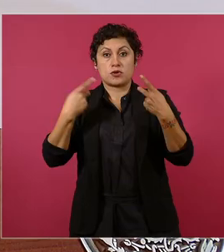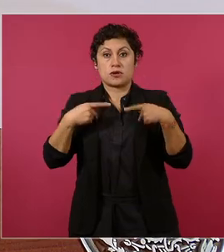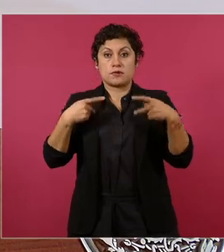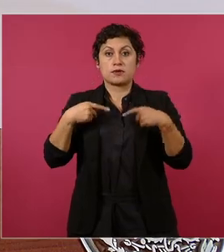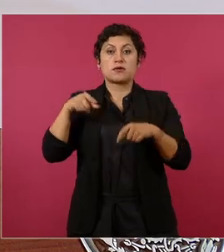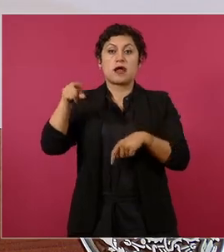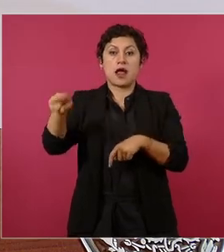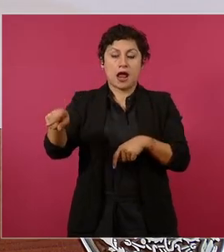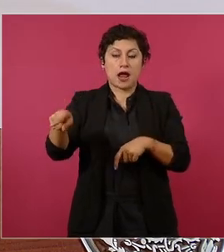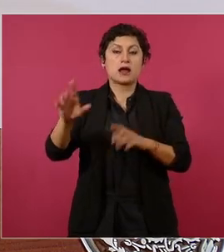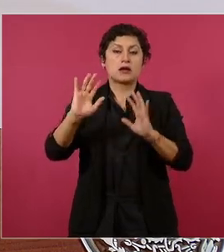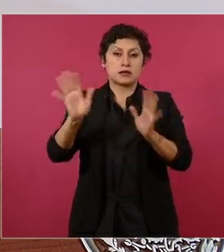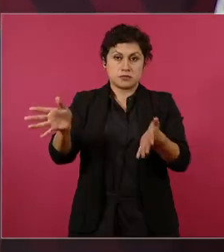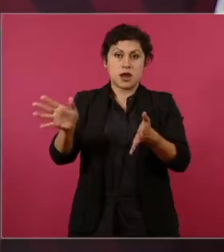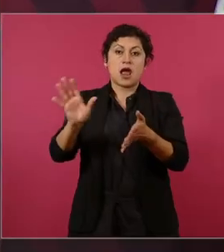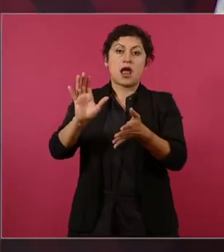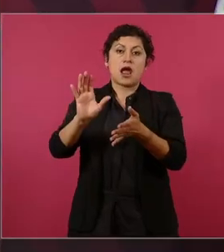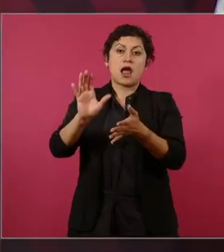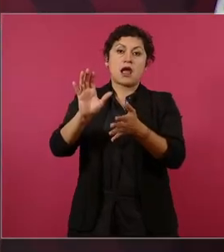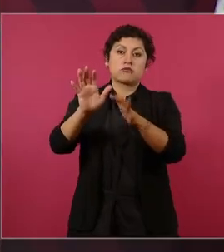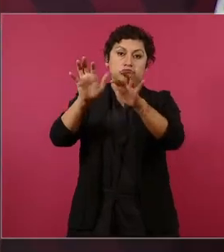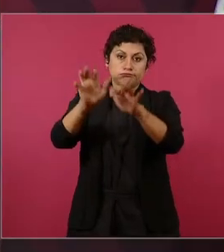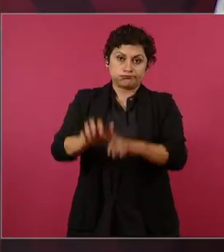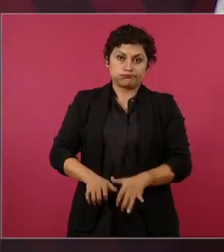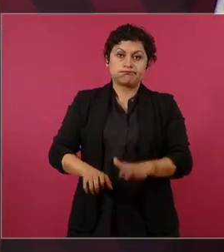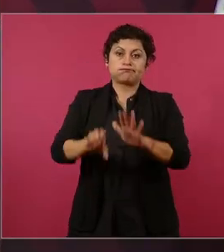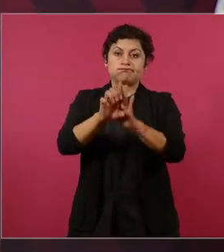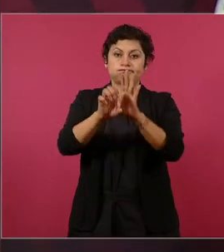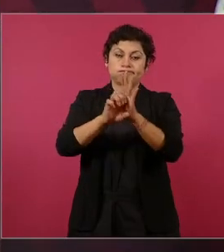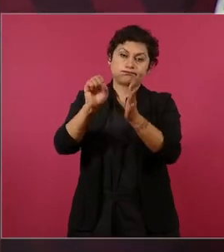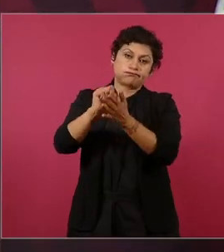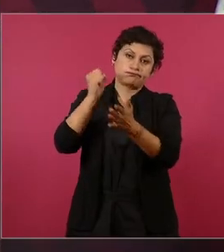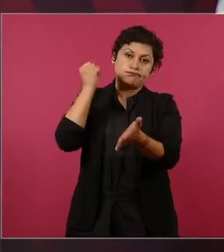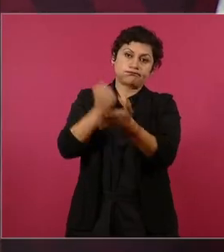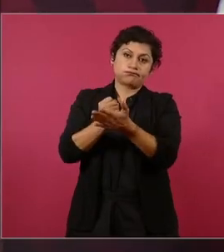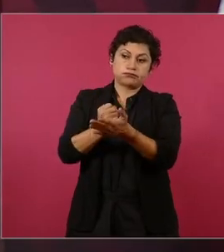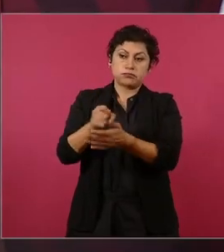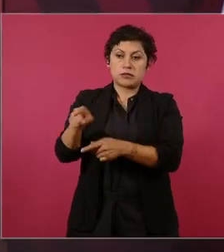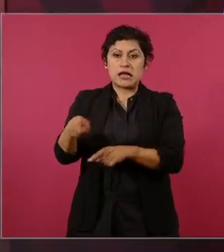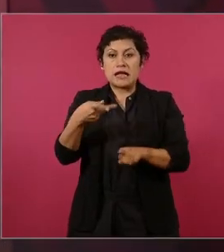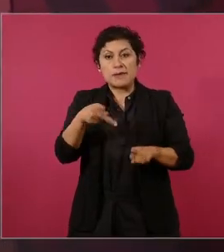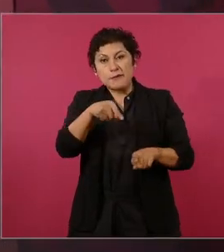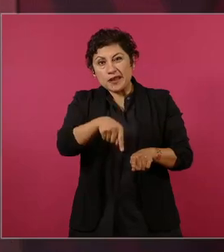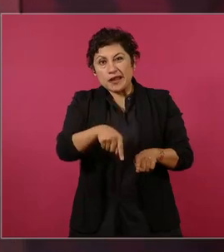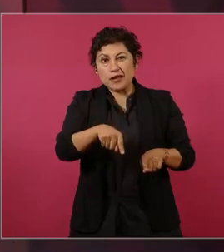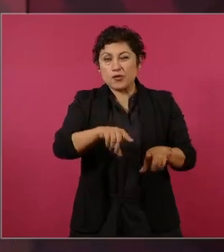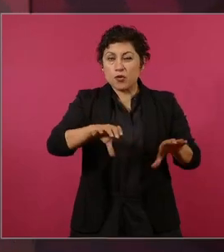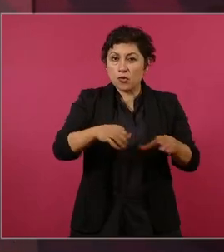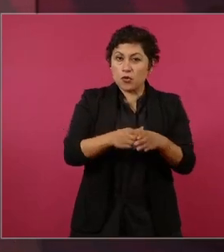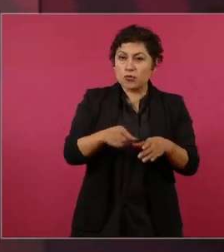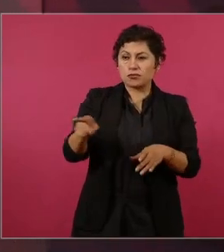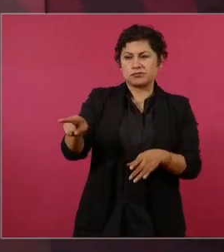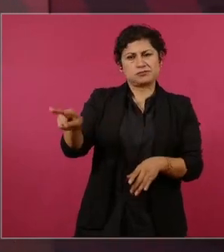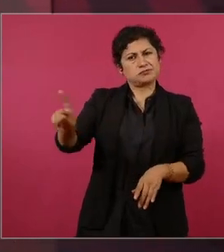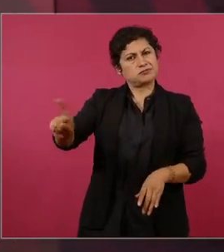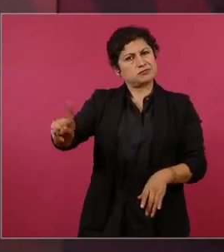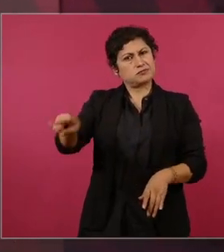aunque los yaquis sostienen que eran tierras de ellos. Entonces había ahí una